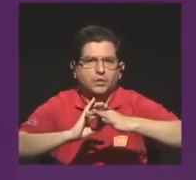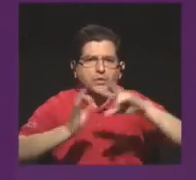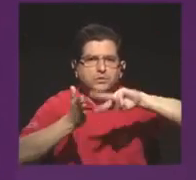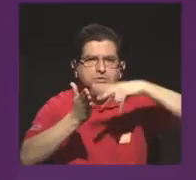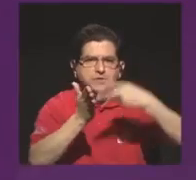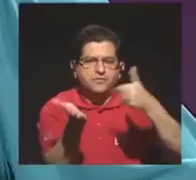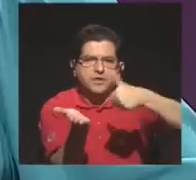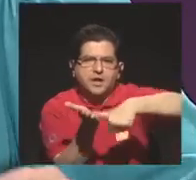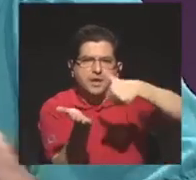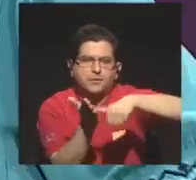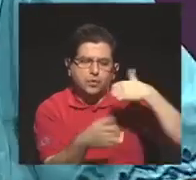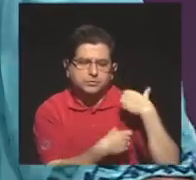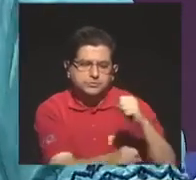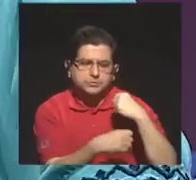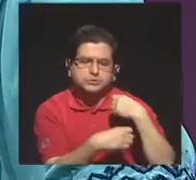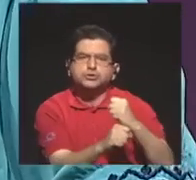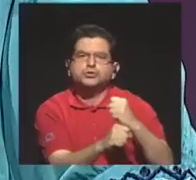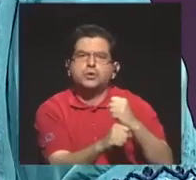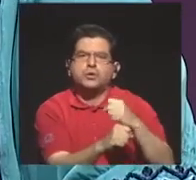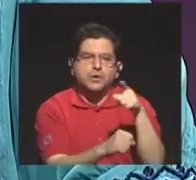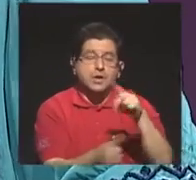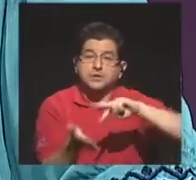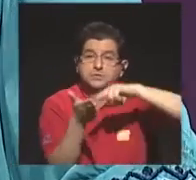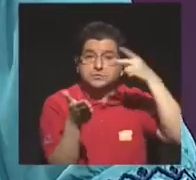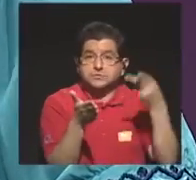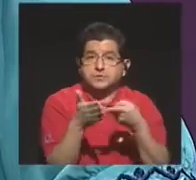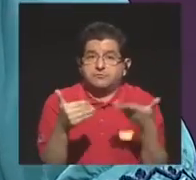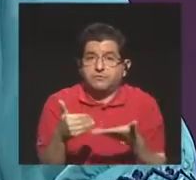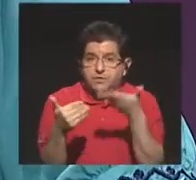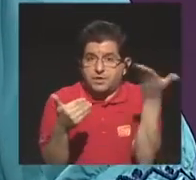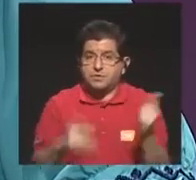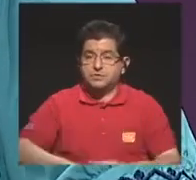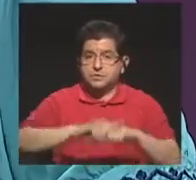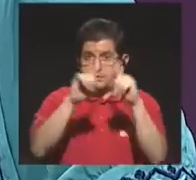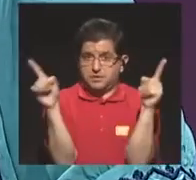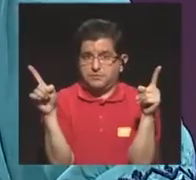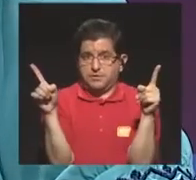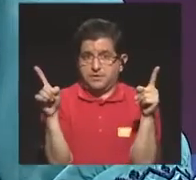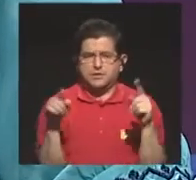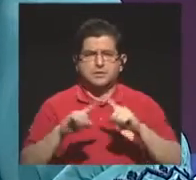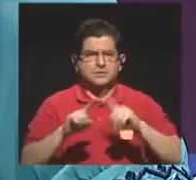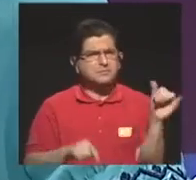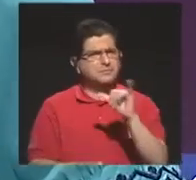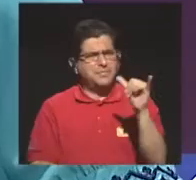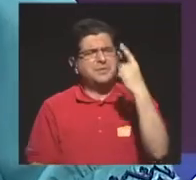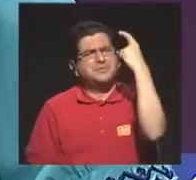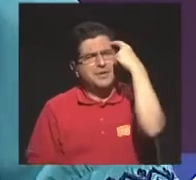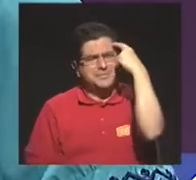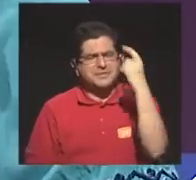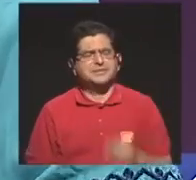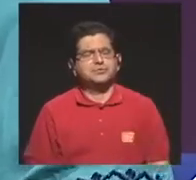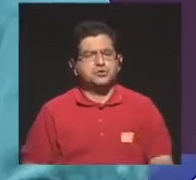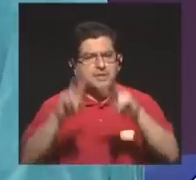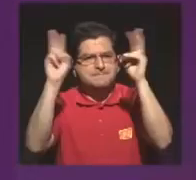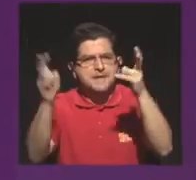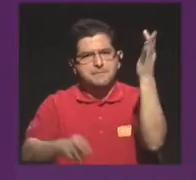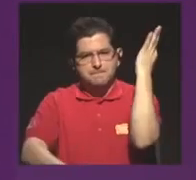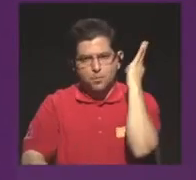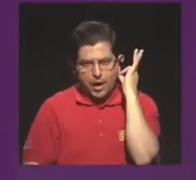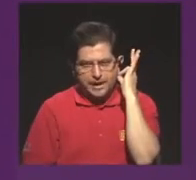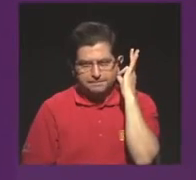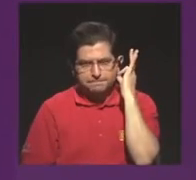la elección municipal. Y eso plantea cosas diferentes, ¿verdad? Pero vayamos también entonces ya al tema de las mujeres. ¿Por